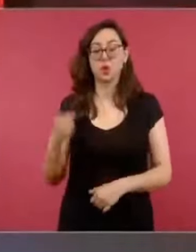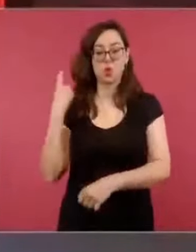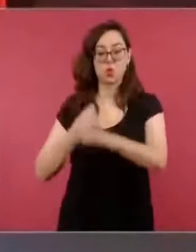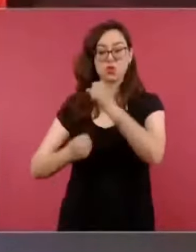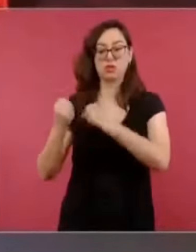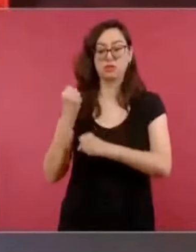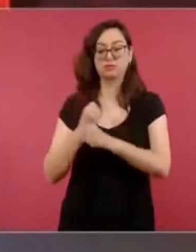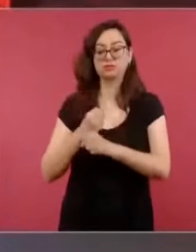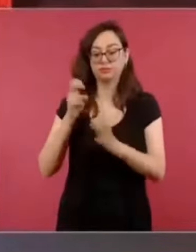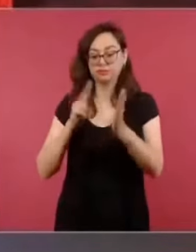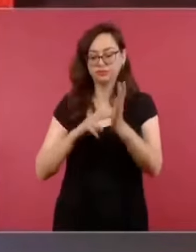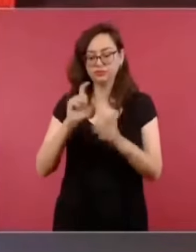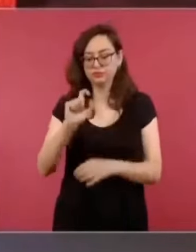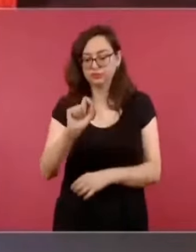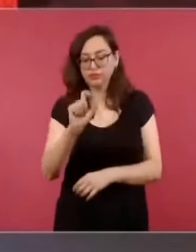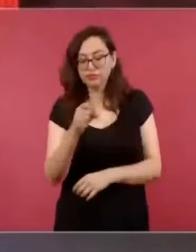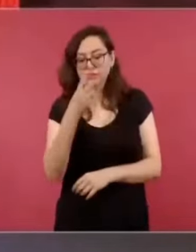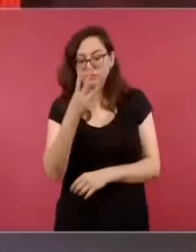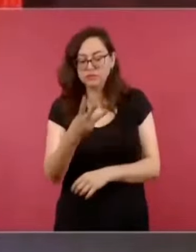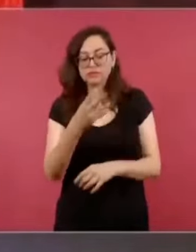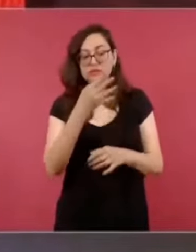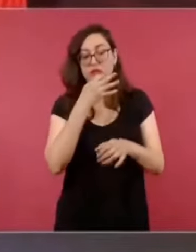de campañas en línea